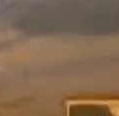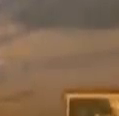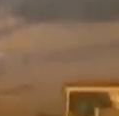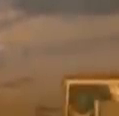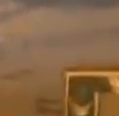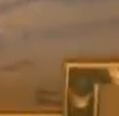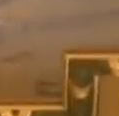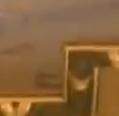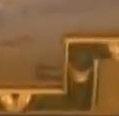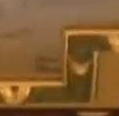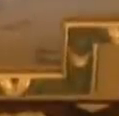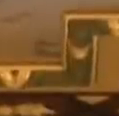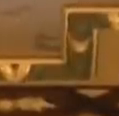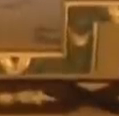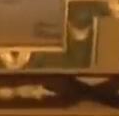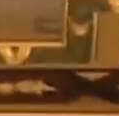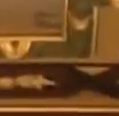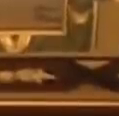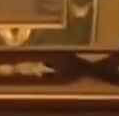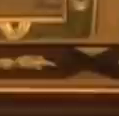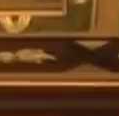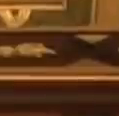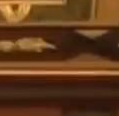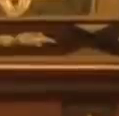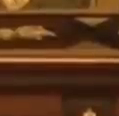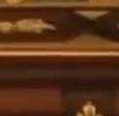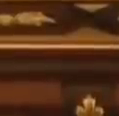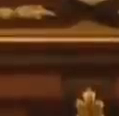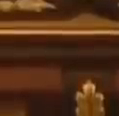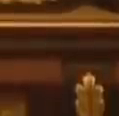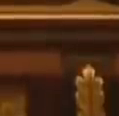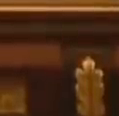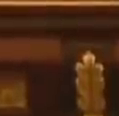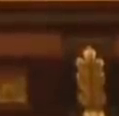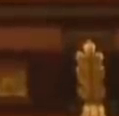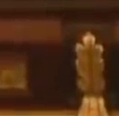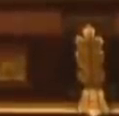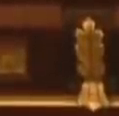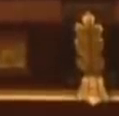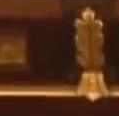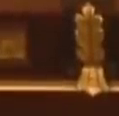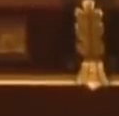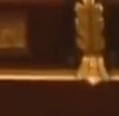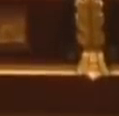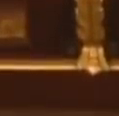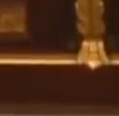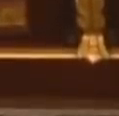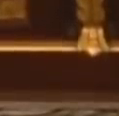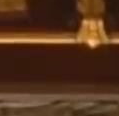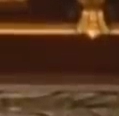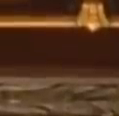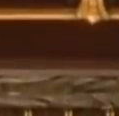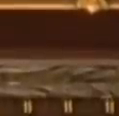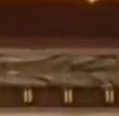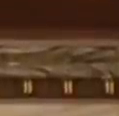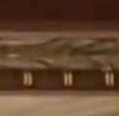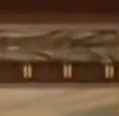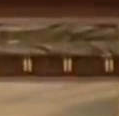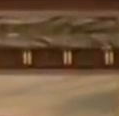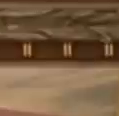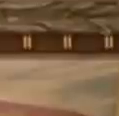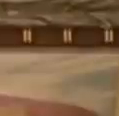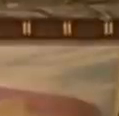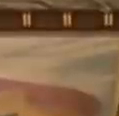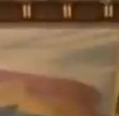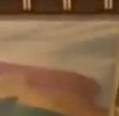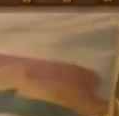195 años se cumplen hoy de la instalación del Congreso Anfictiónico de Panamá. Según las palabras del ministro del Poder Popular para